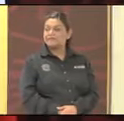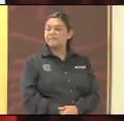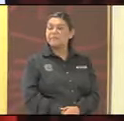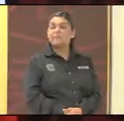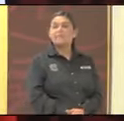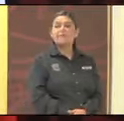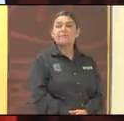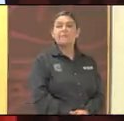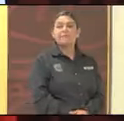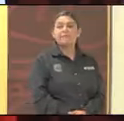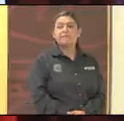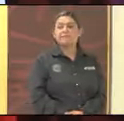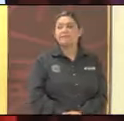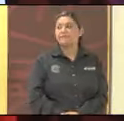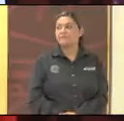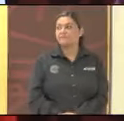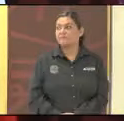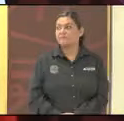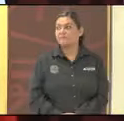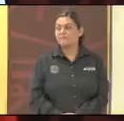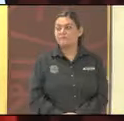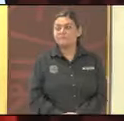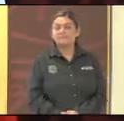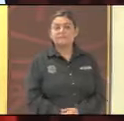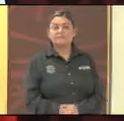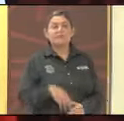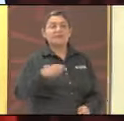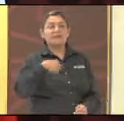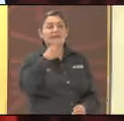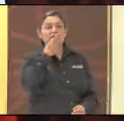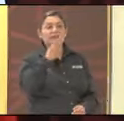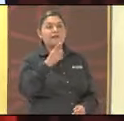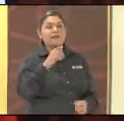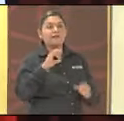También lo tratamos en el Cabildo. Aunque